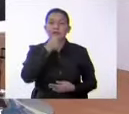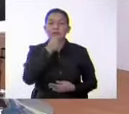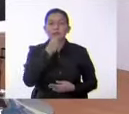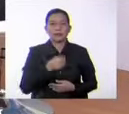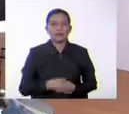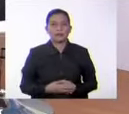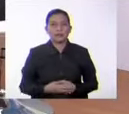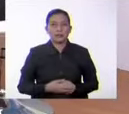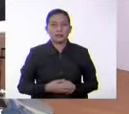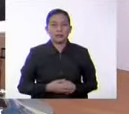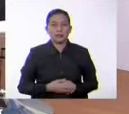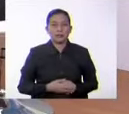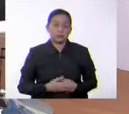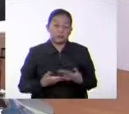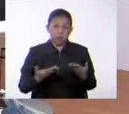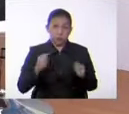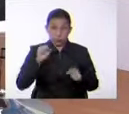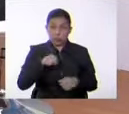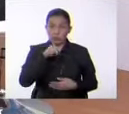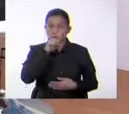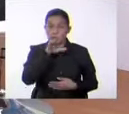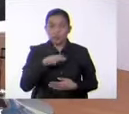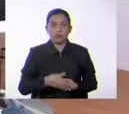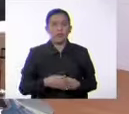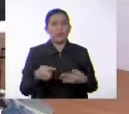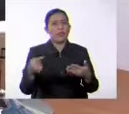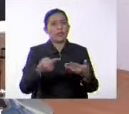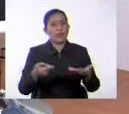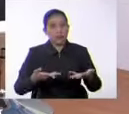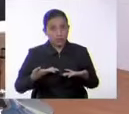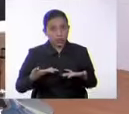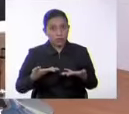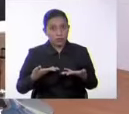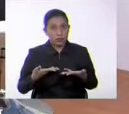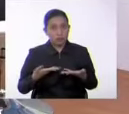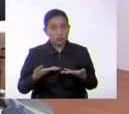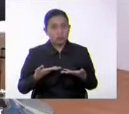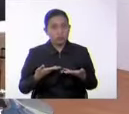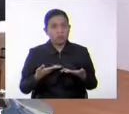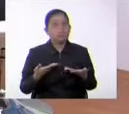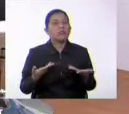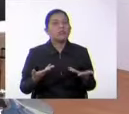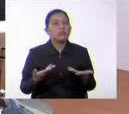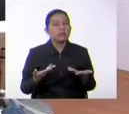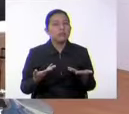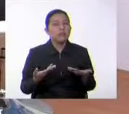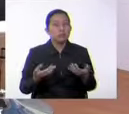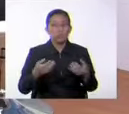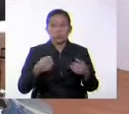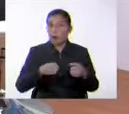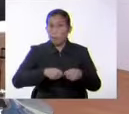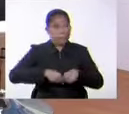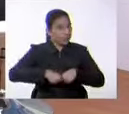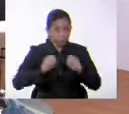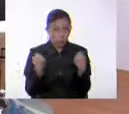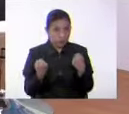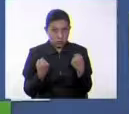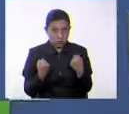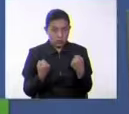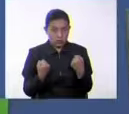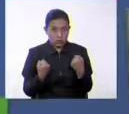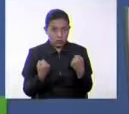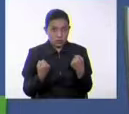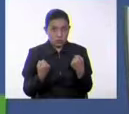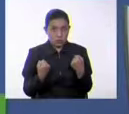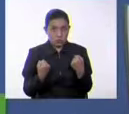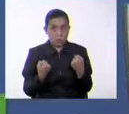maestra, podemos decir de que los derechos humanos pueden ser violentados, pero eso no quiere decir de